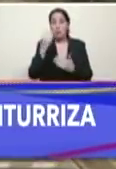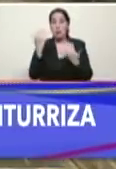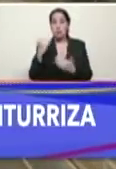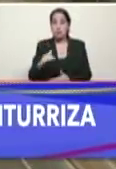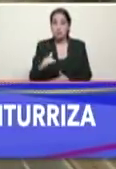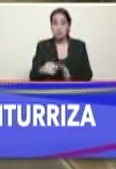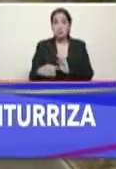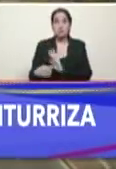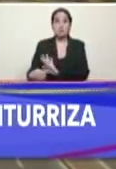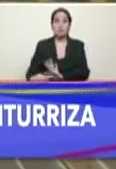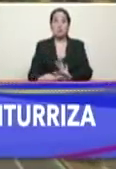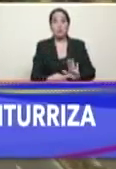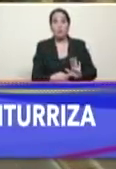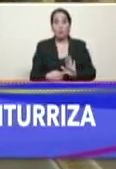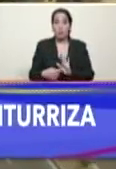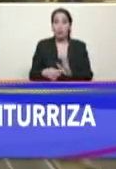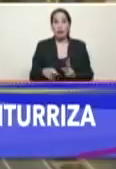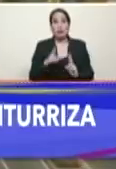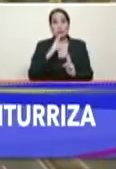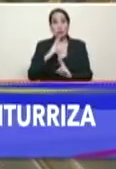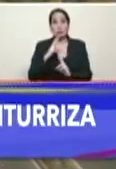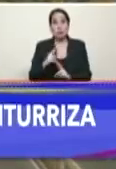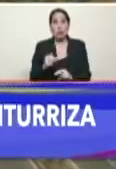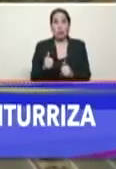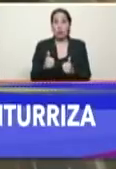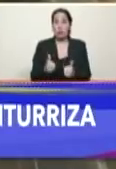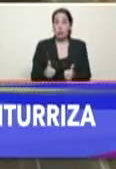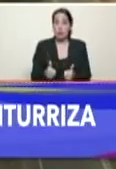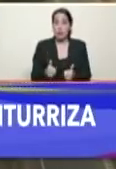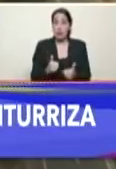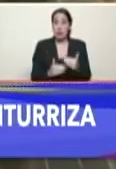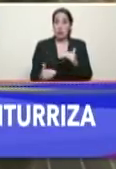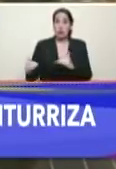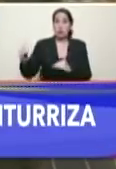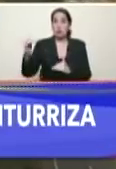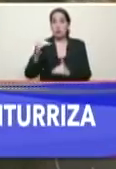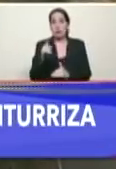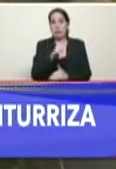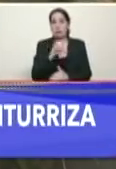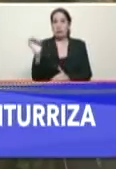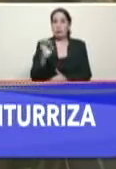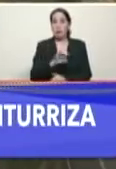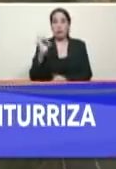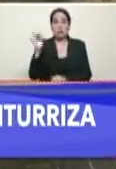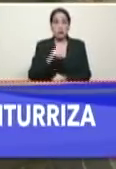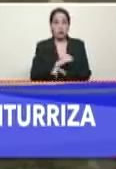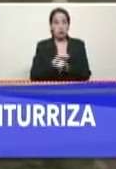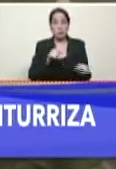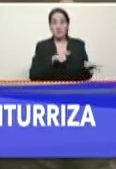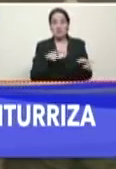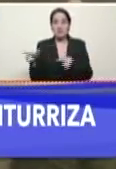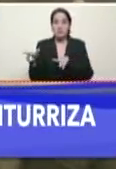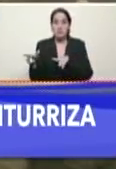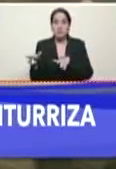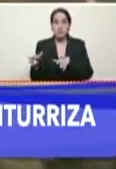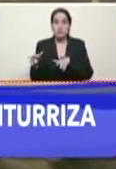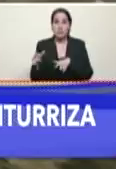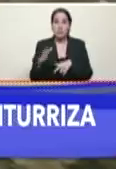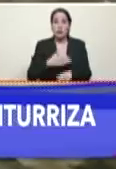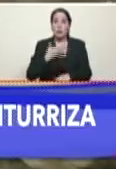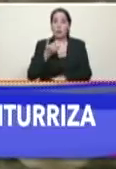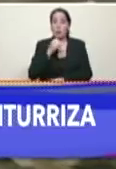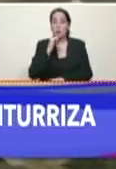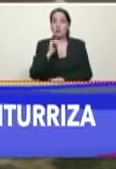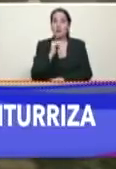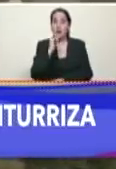para mostrar un resultado ya con un avance físico superior al 100%, y de los cuales nosotros podemos informar,